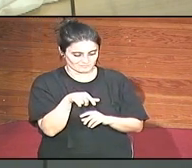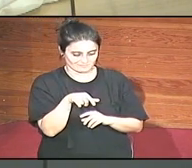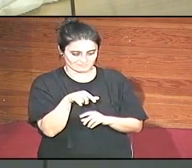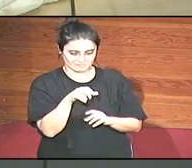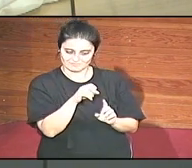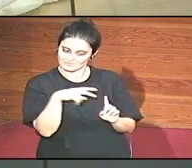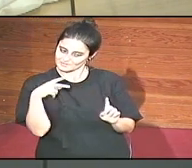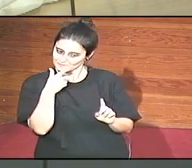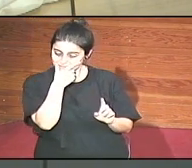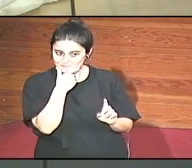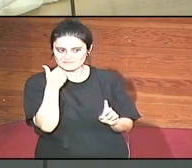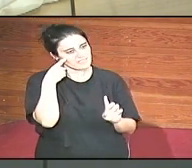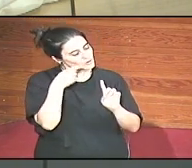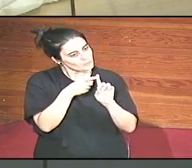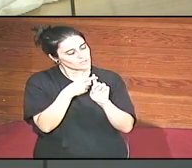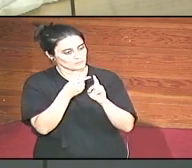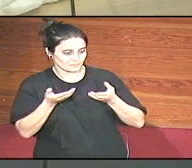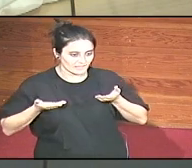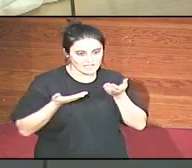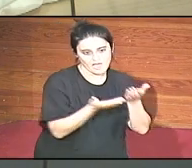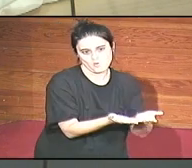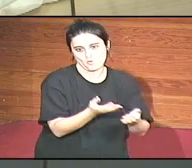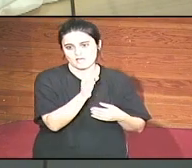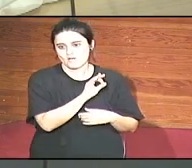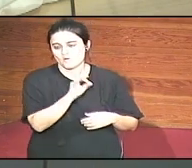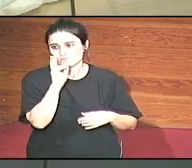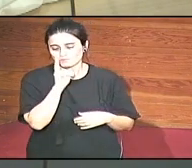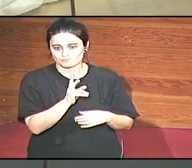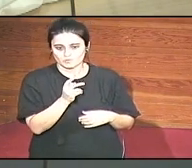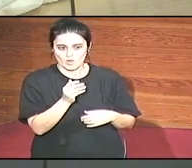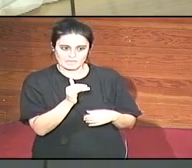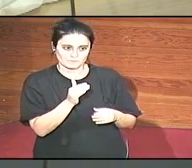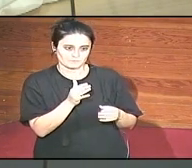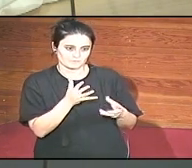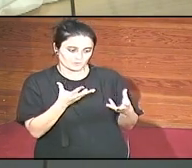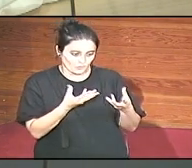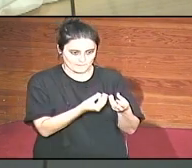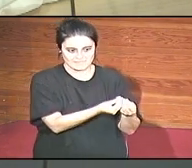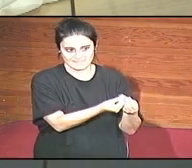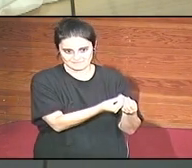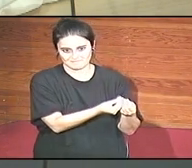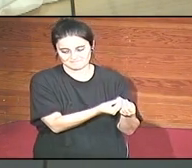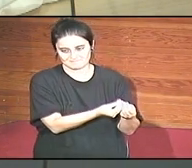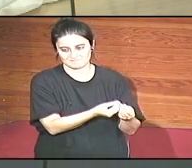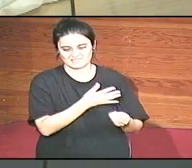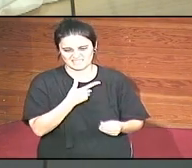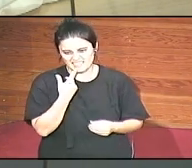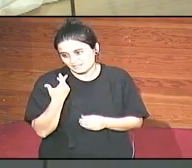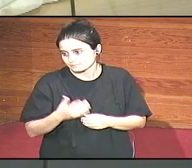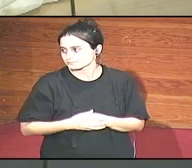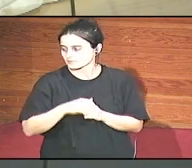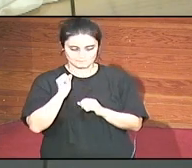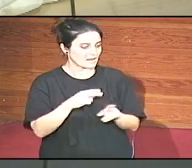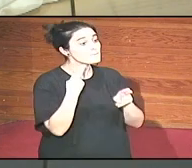echar una mano o mostrar que hay cierta compañía no a un pueblo el decir vale nosotros en